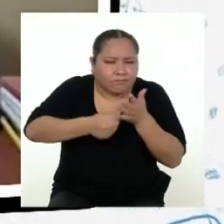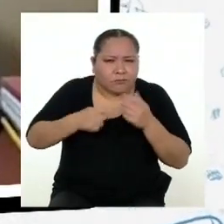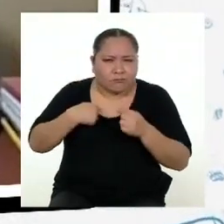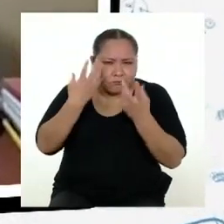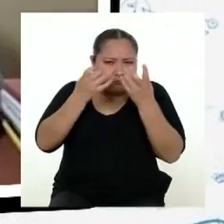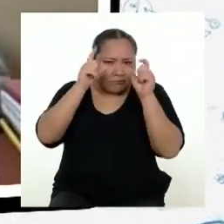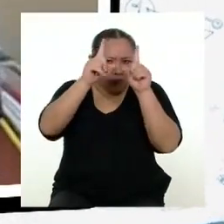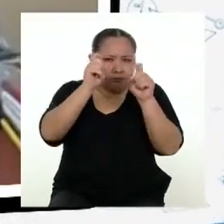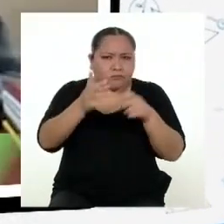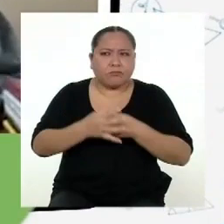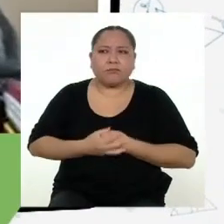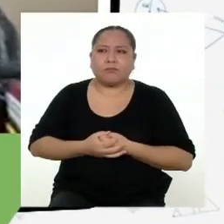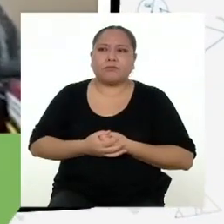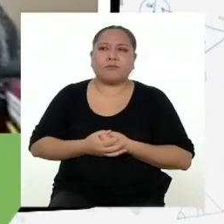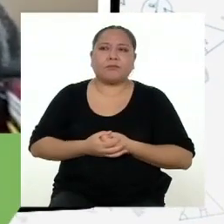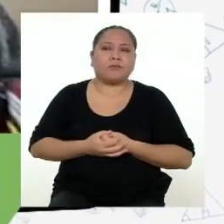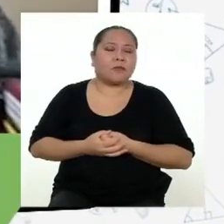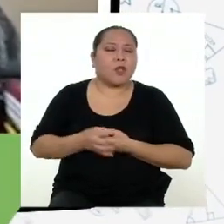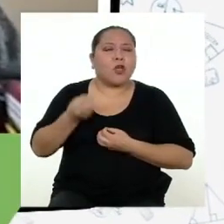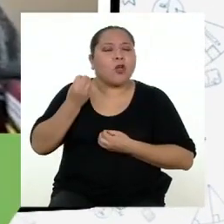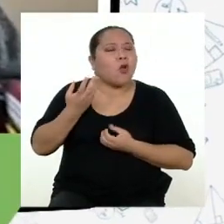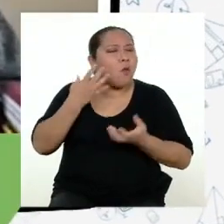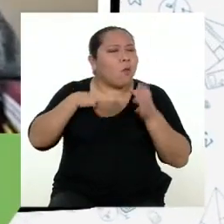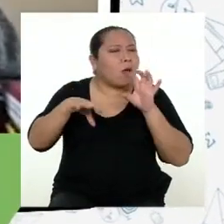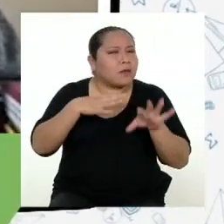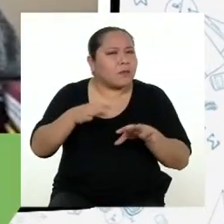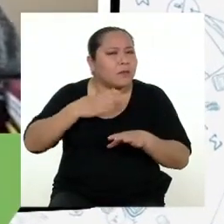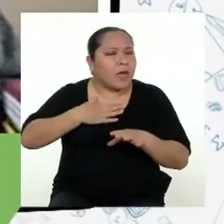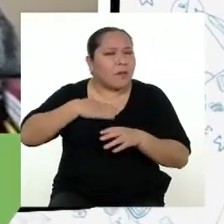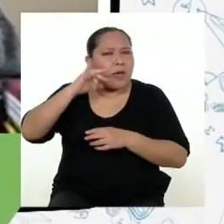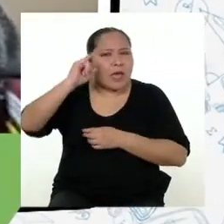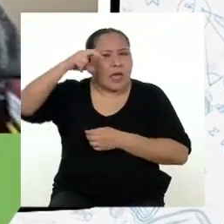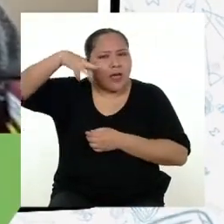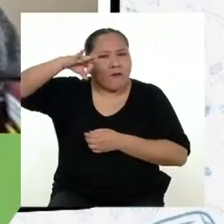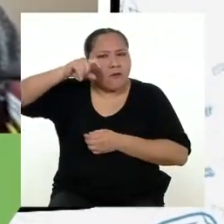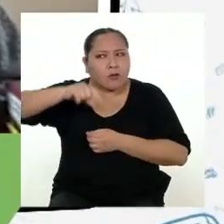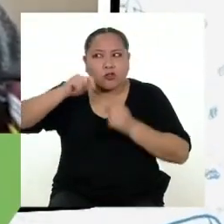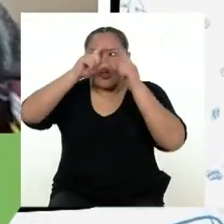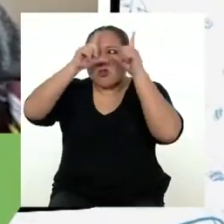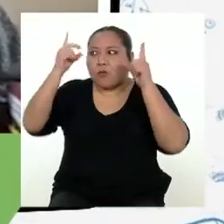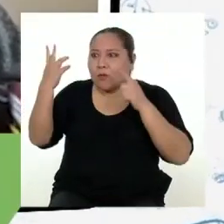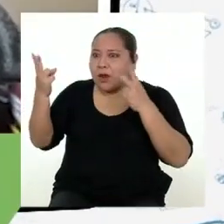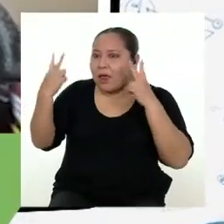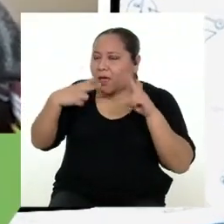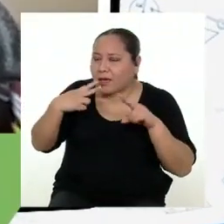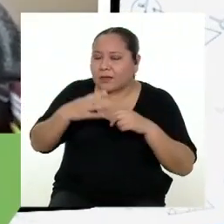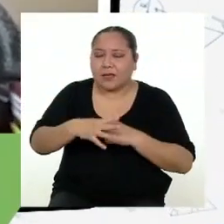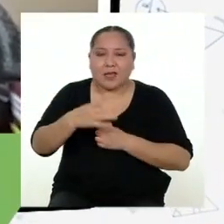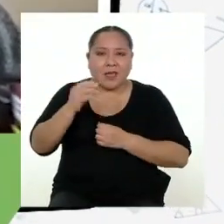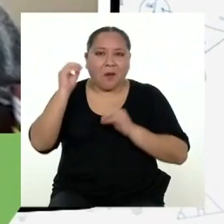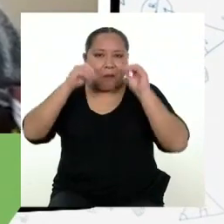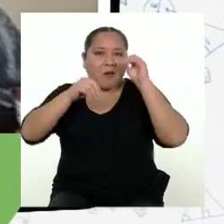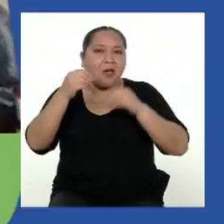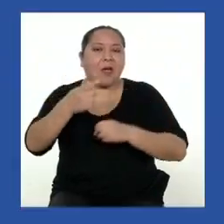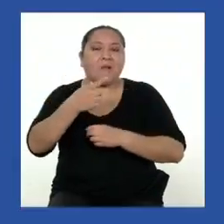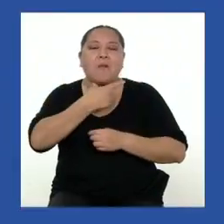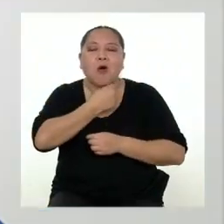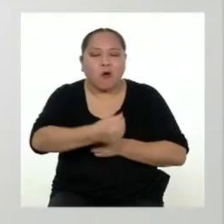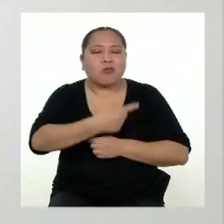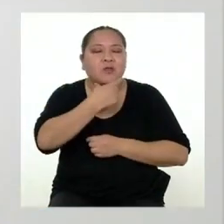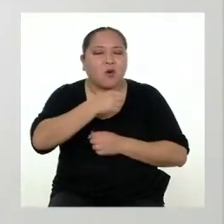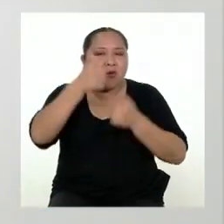preguntarle. ¿Cómo puedo hacer para que mi infografía impresione a todos y que tenga mucho me gusta en redes sociales?